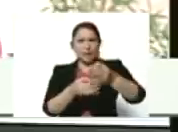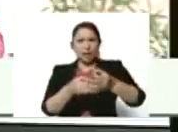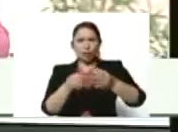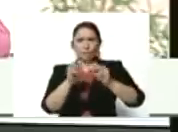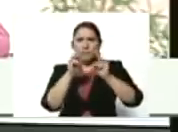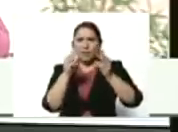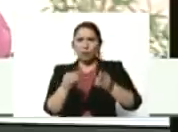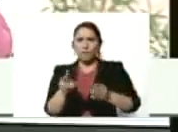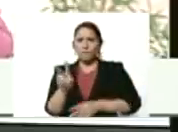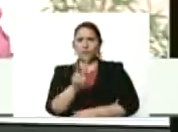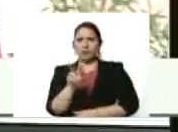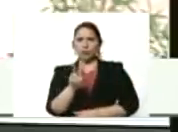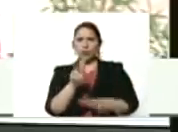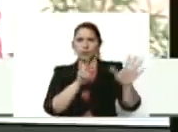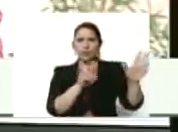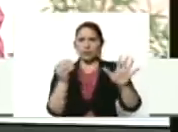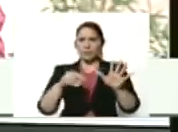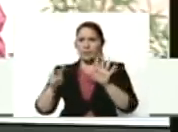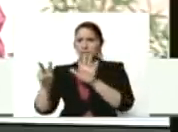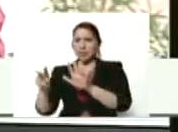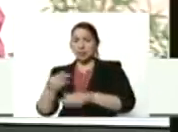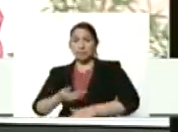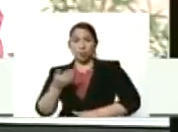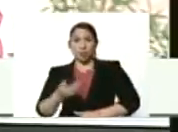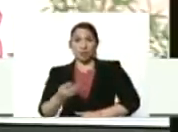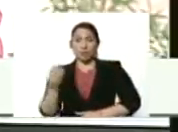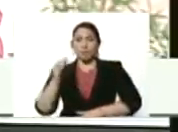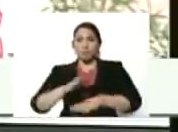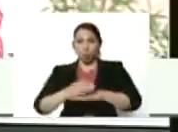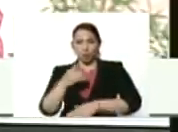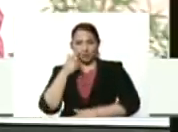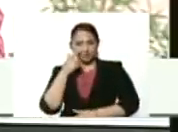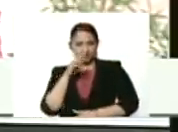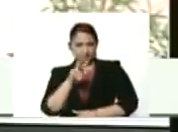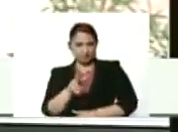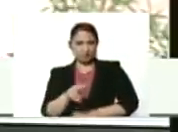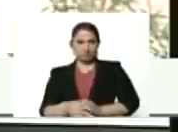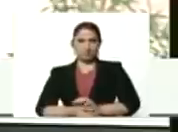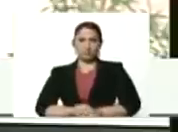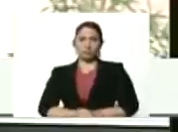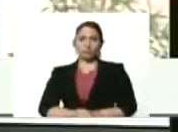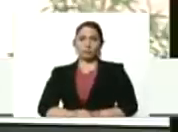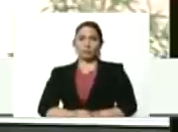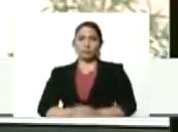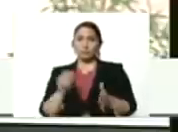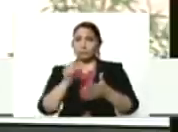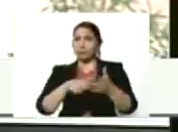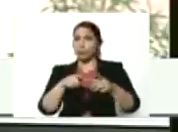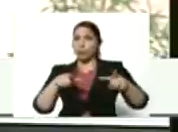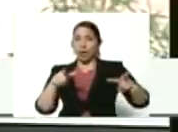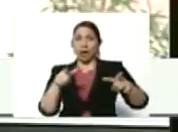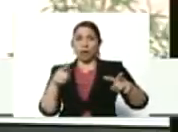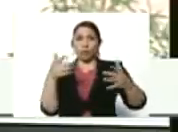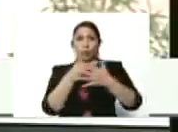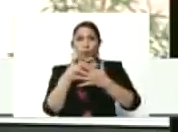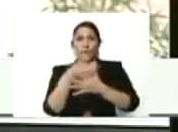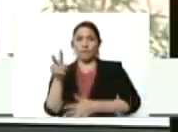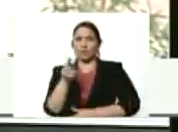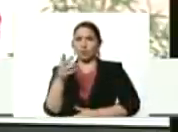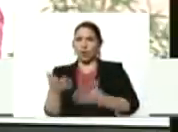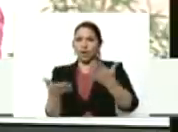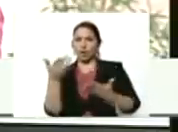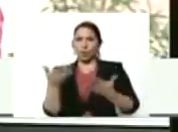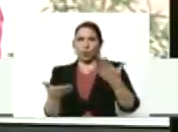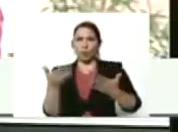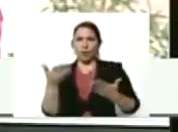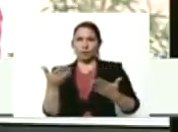venezolano. Muy importante, porque fíjense, sin lugar a dudas, Venezuela, en comparación con